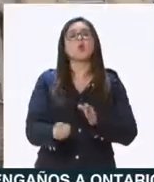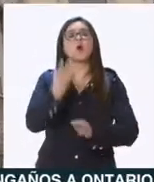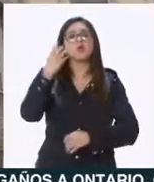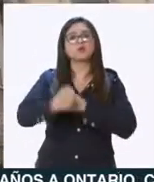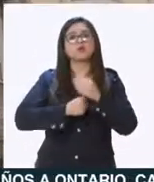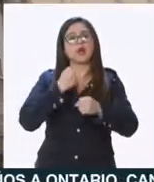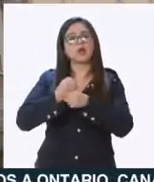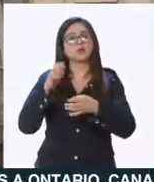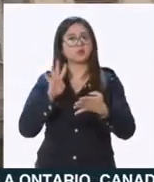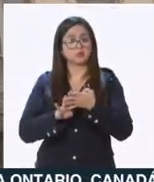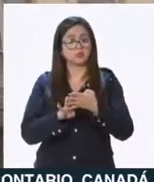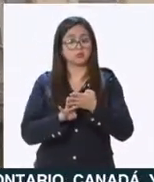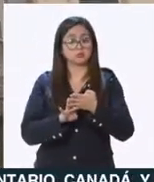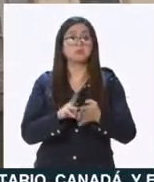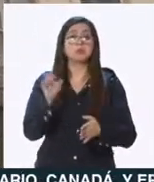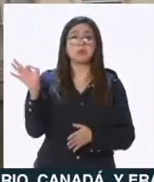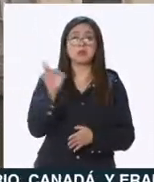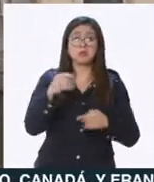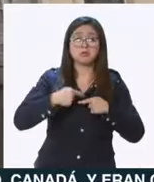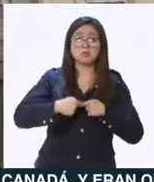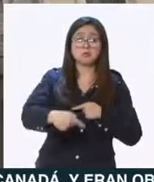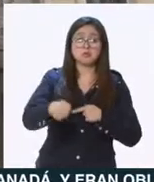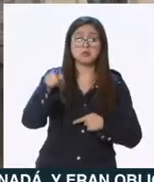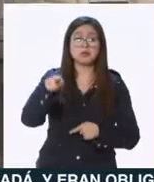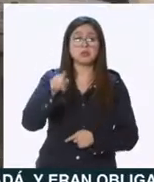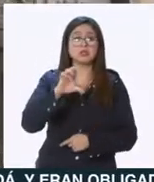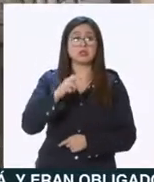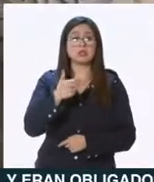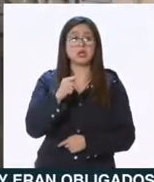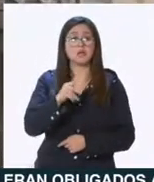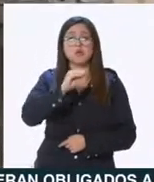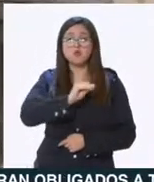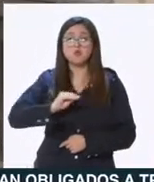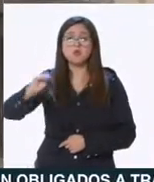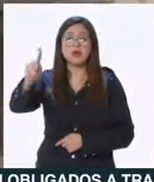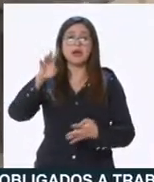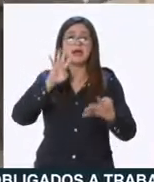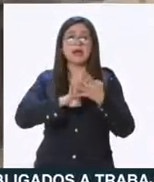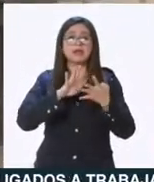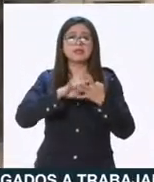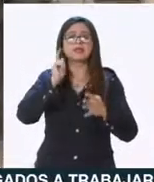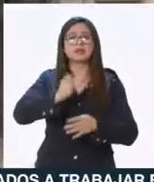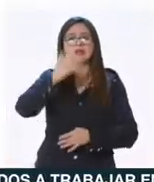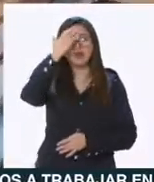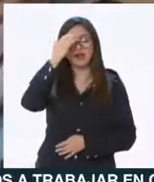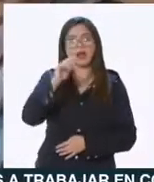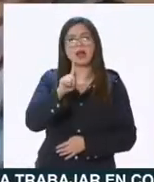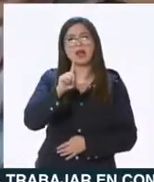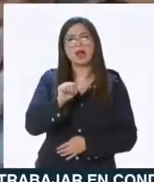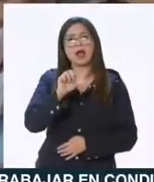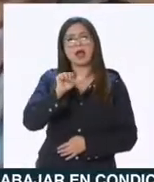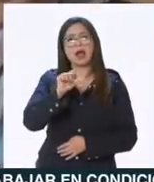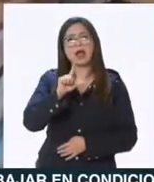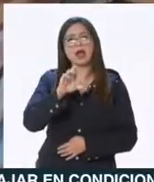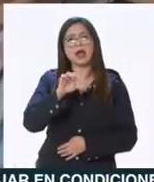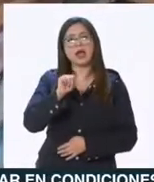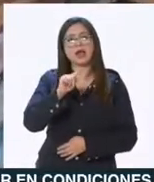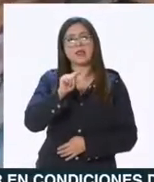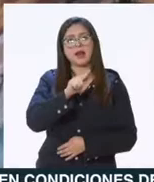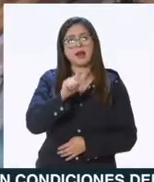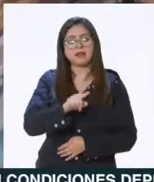Se prevé que en los próximos días el capo mexicano sea trasladado a la cárcel que se conoce como la Alcatraz de las Montañas